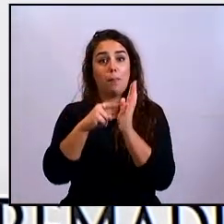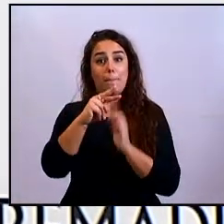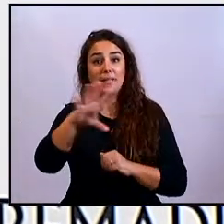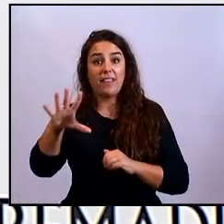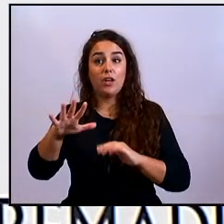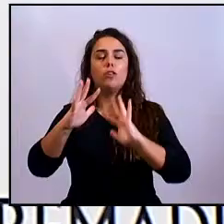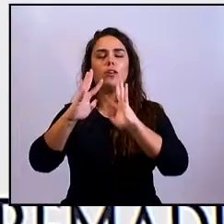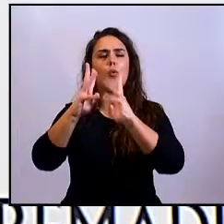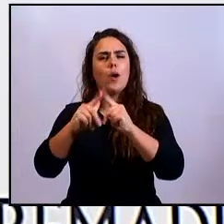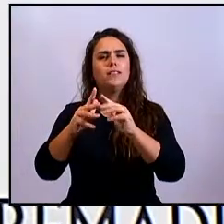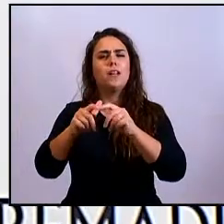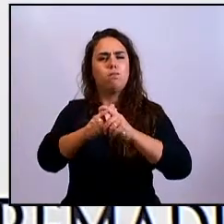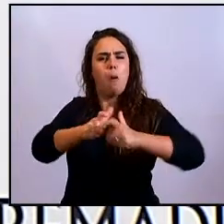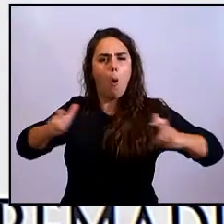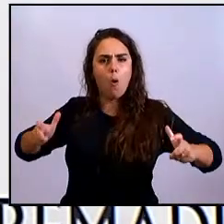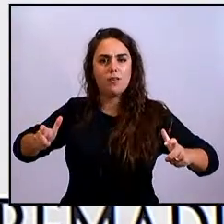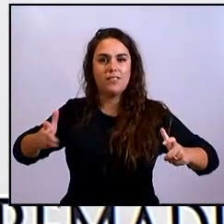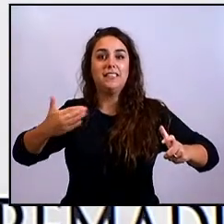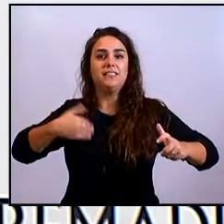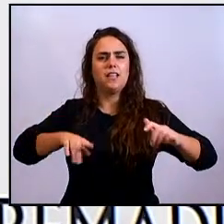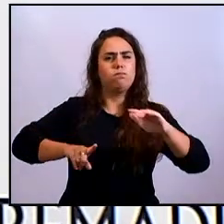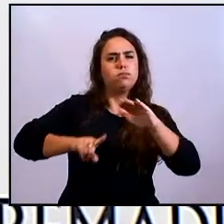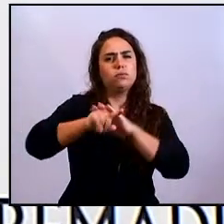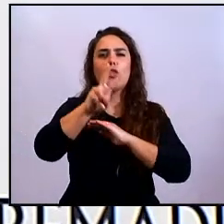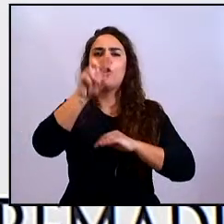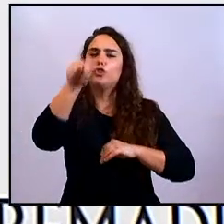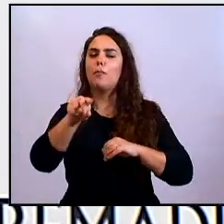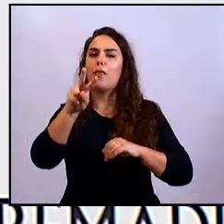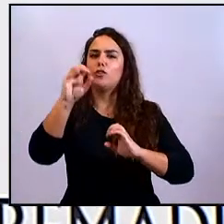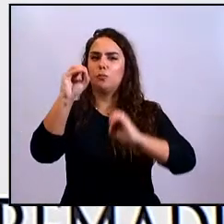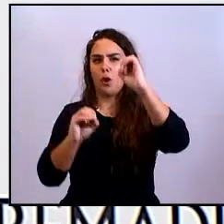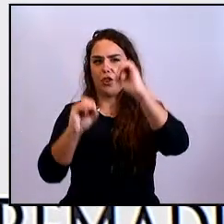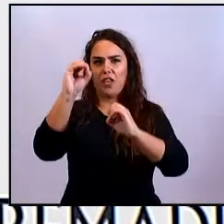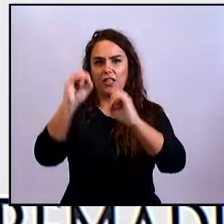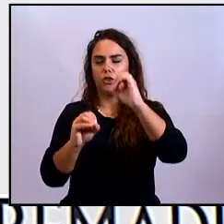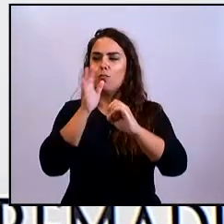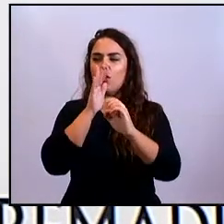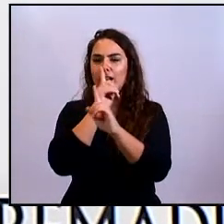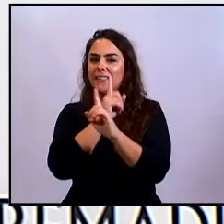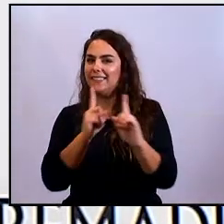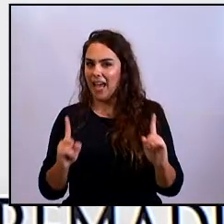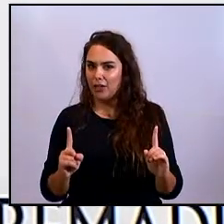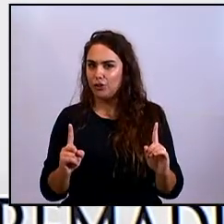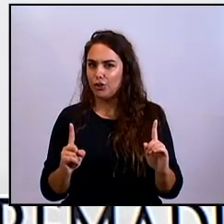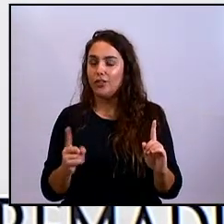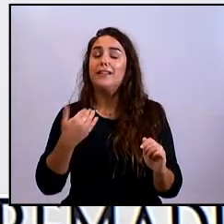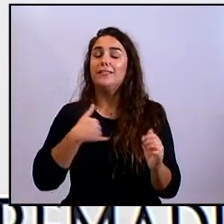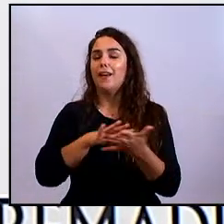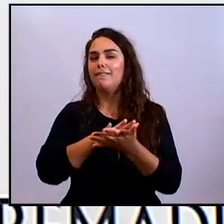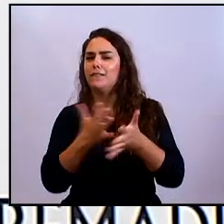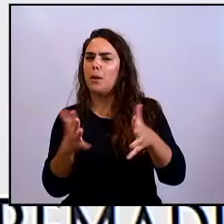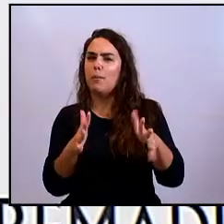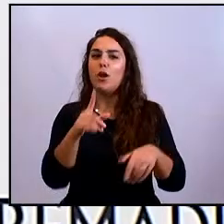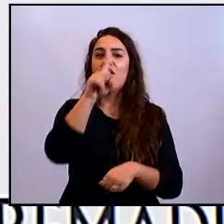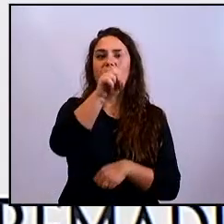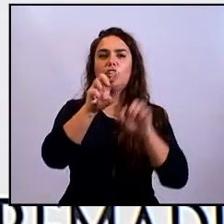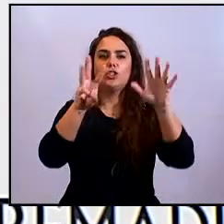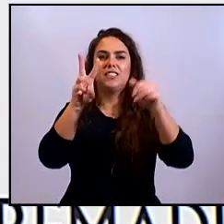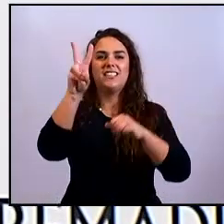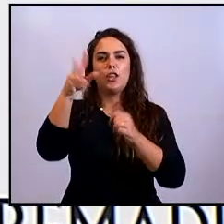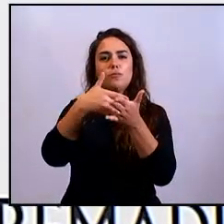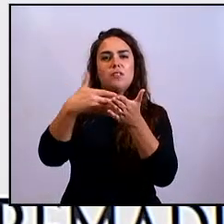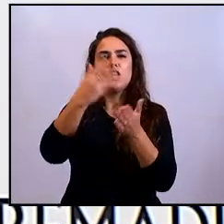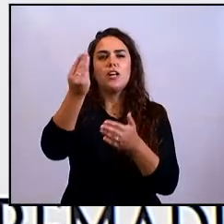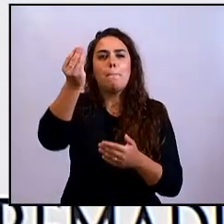cuentas expansivas que crecen un 2,2% con respecto a este año. Estamos hablando de 182 millones